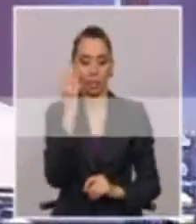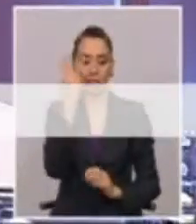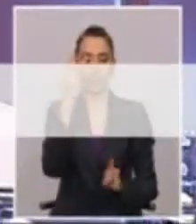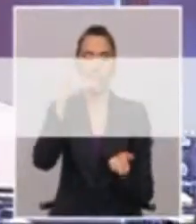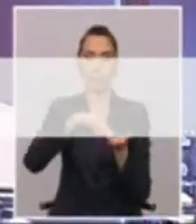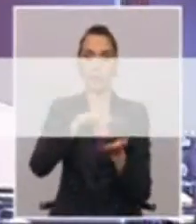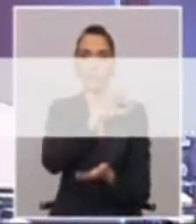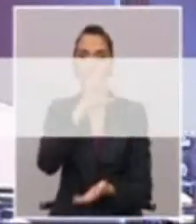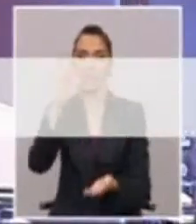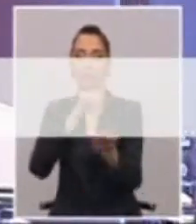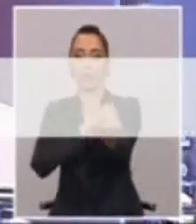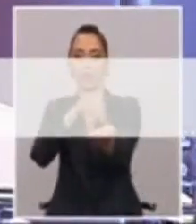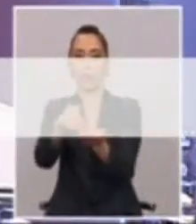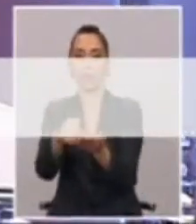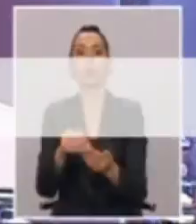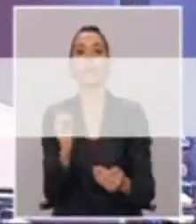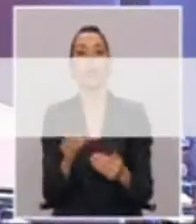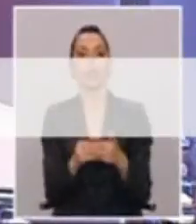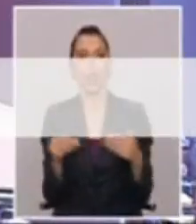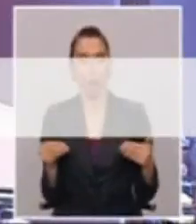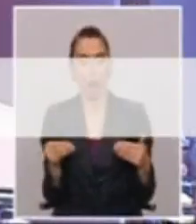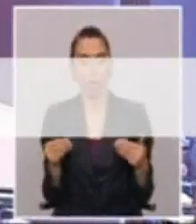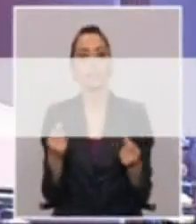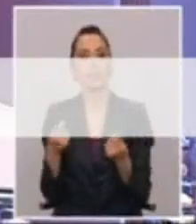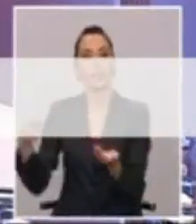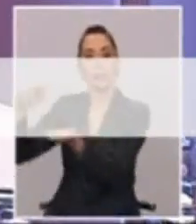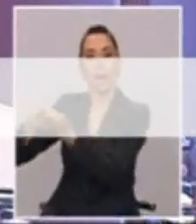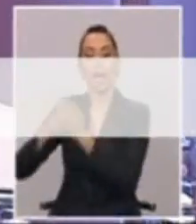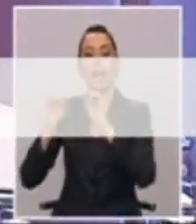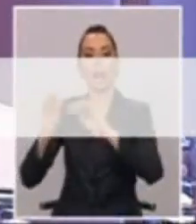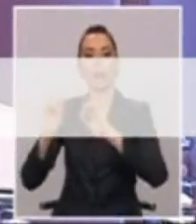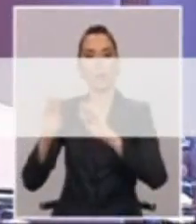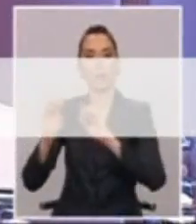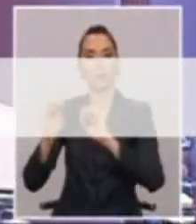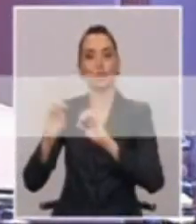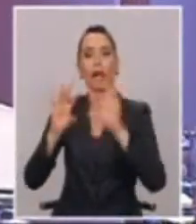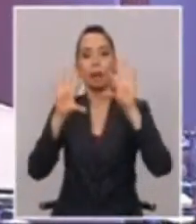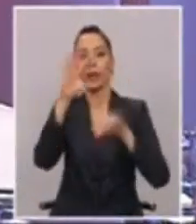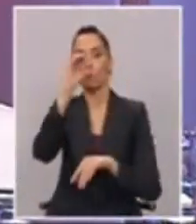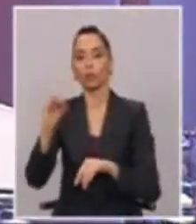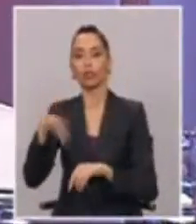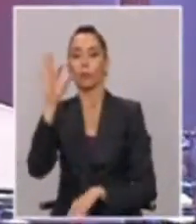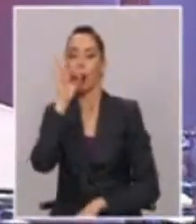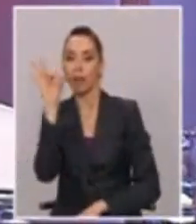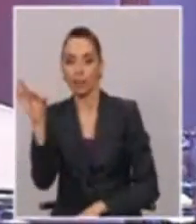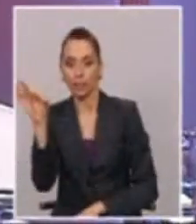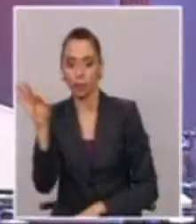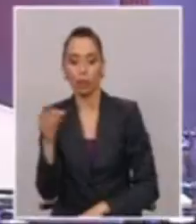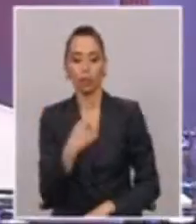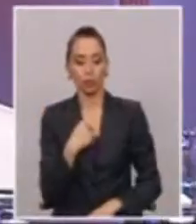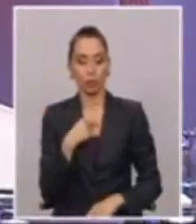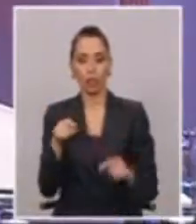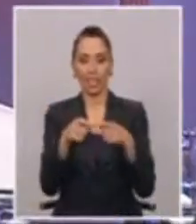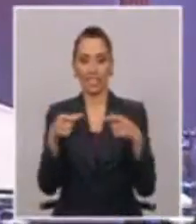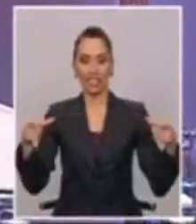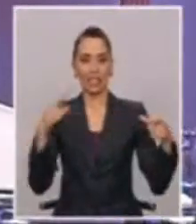3.500 millones de dólares cuesta pagarle la educación a los 10 por ciento más rico yo ese